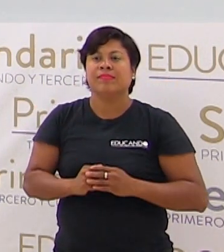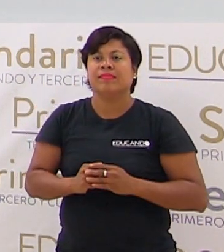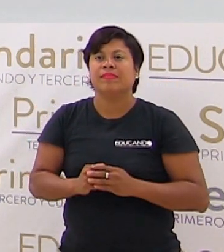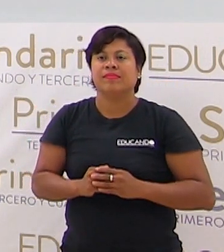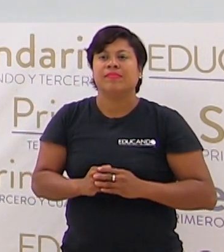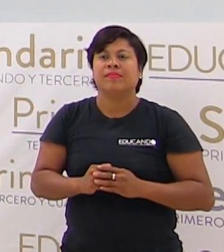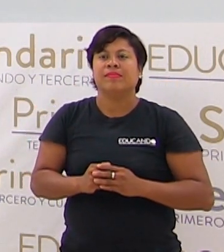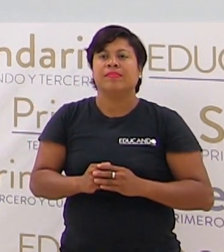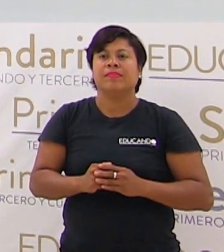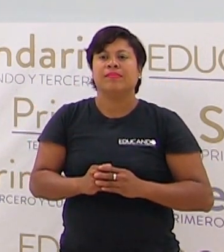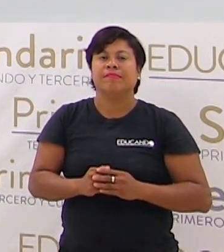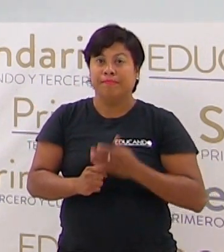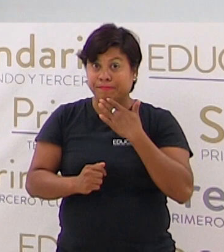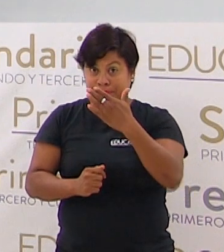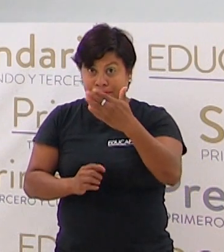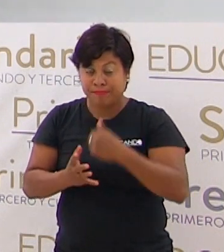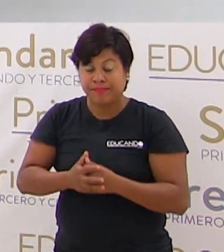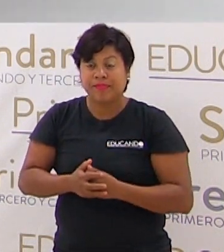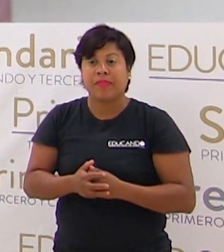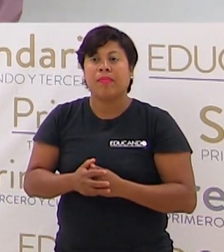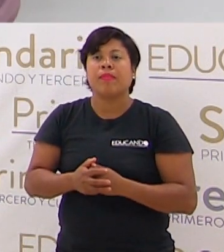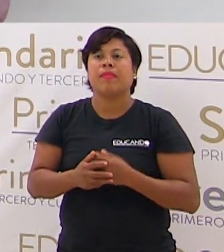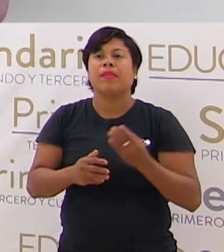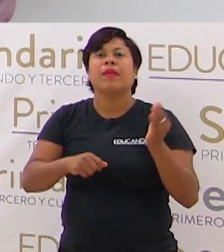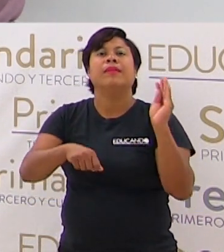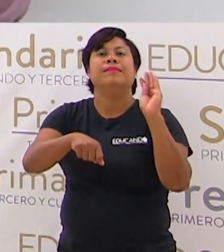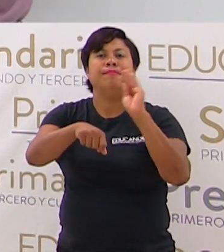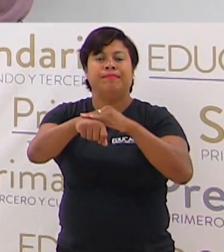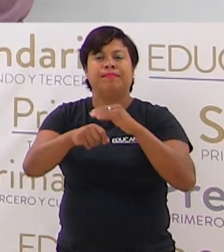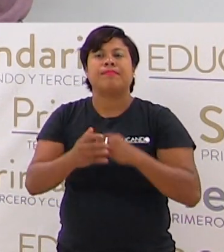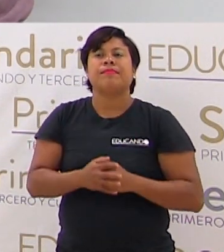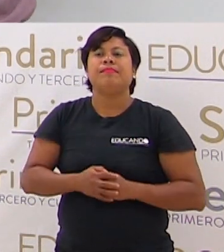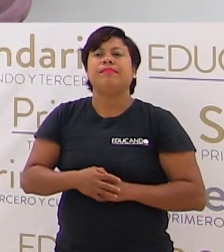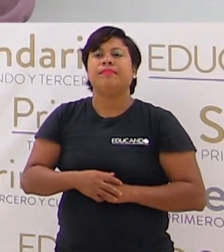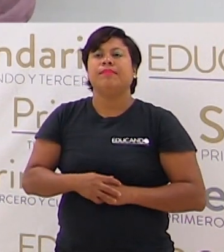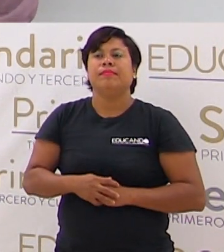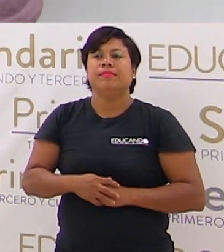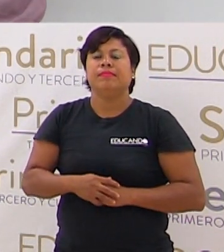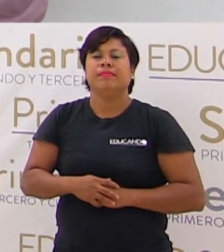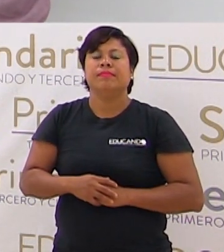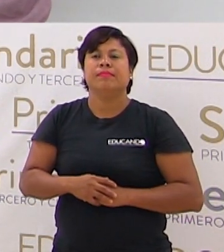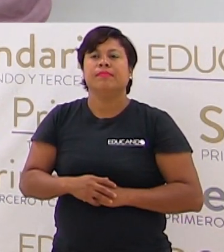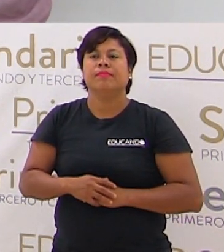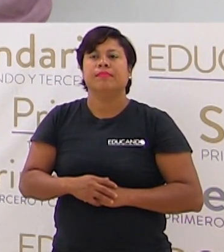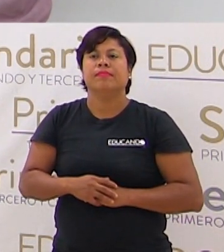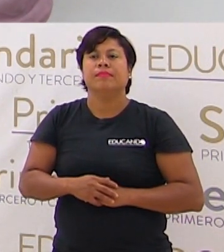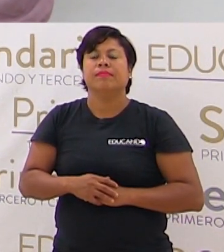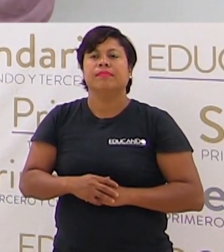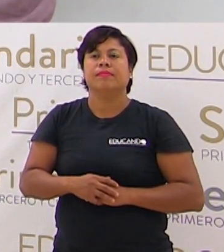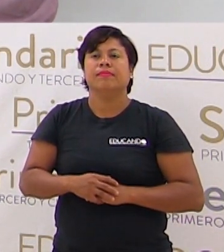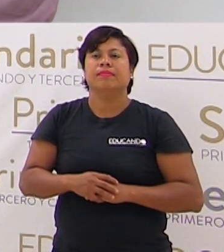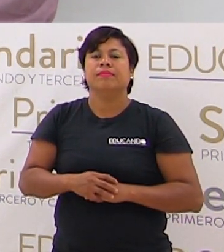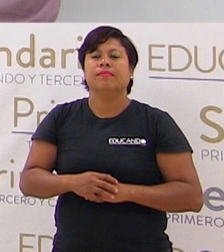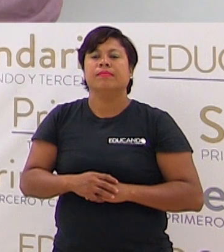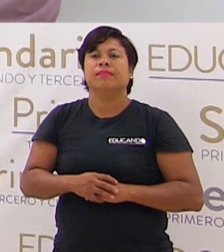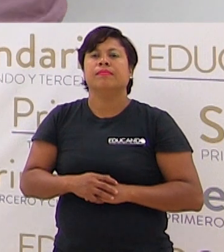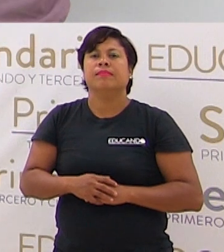nuestra pizarra. ¿Bien? Voy a poner primero la palabra